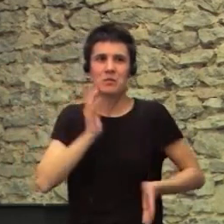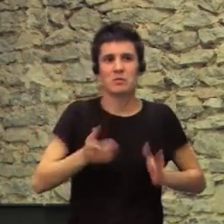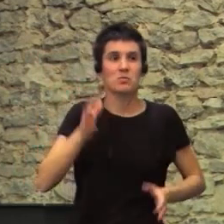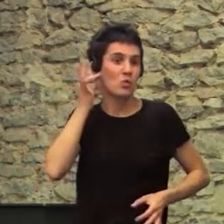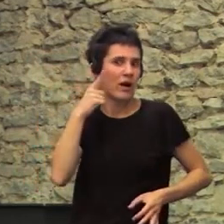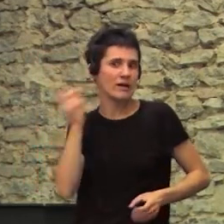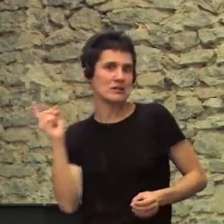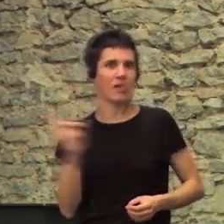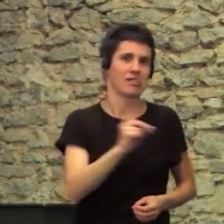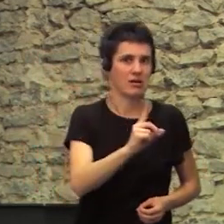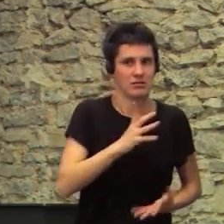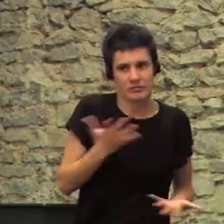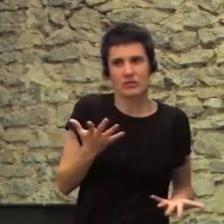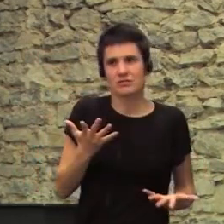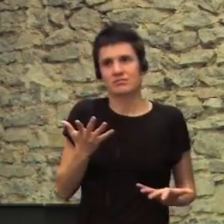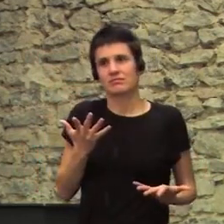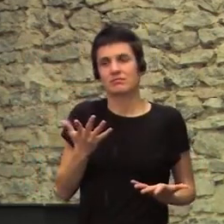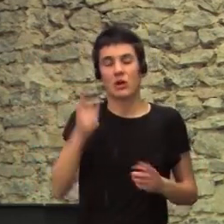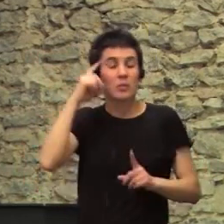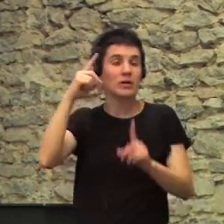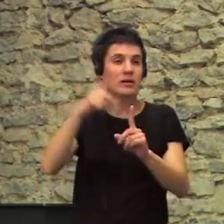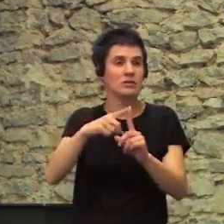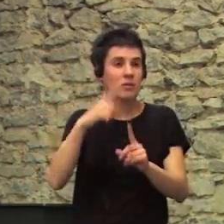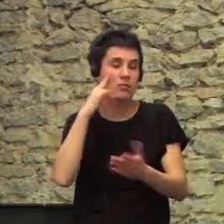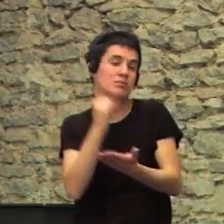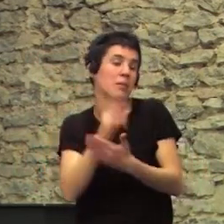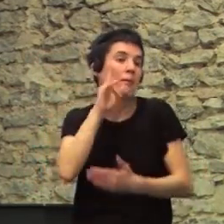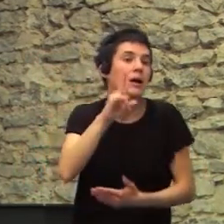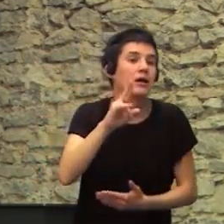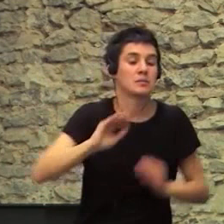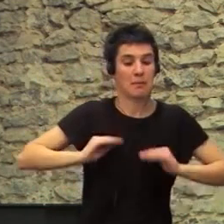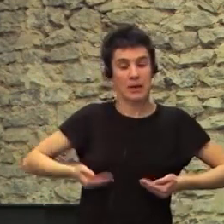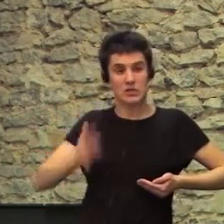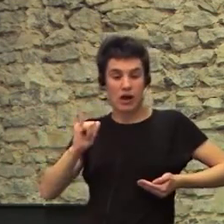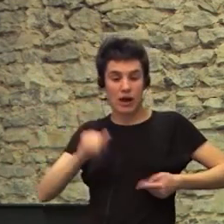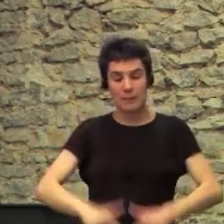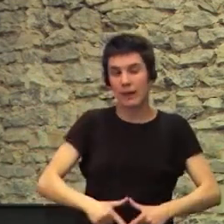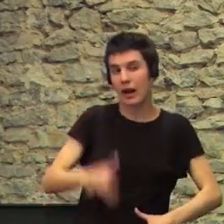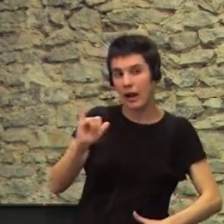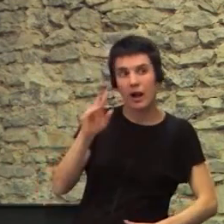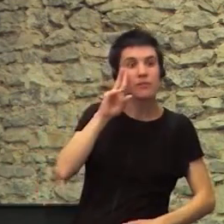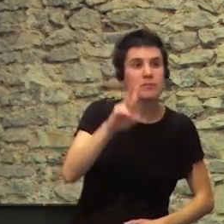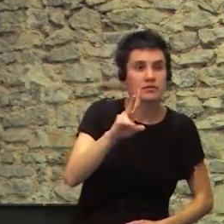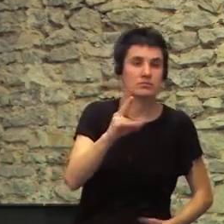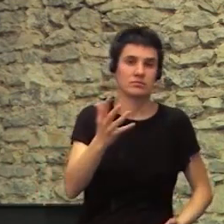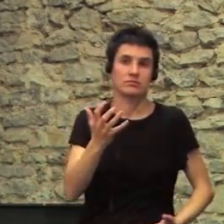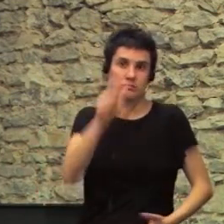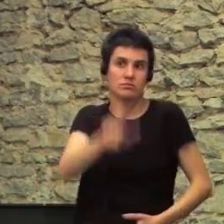era pues eso, inspeccionar si tenían pechos y vagina prácticamente a las mujeres